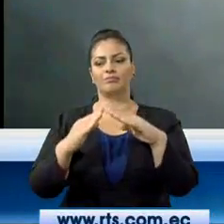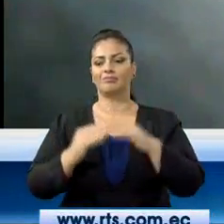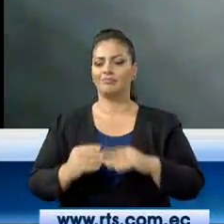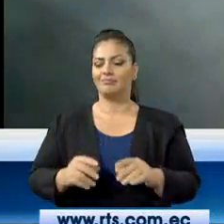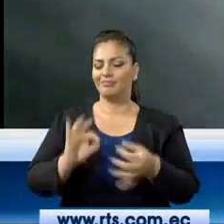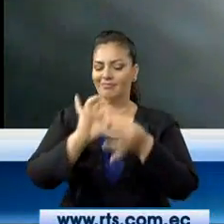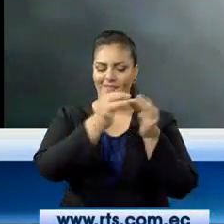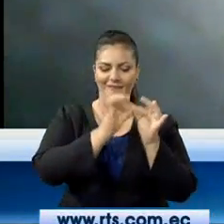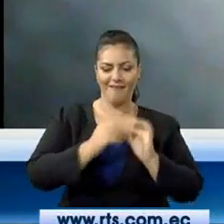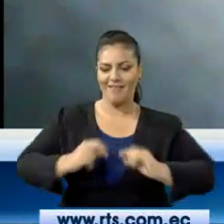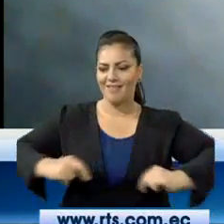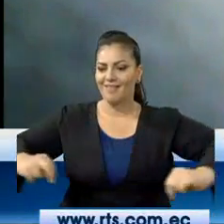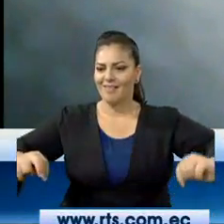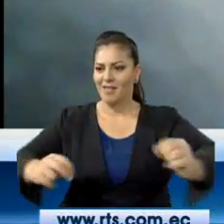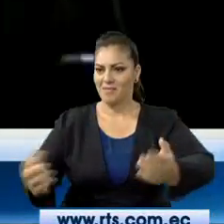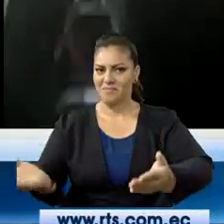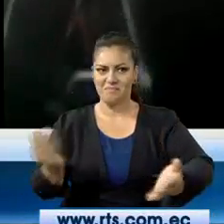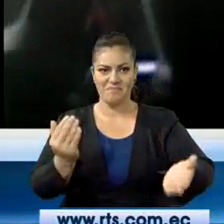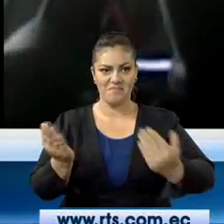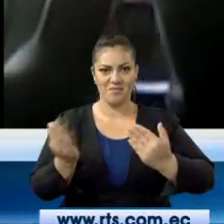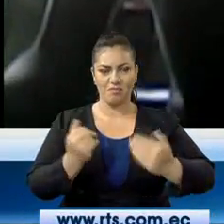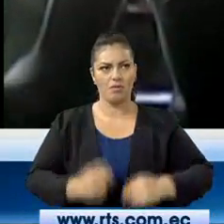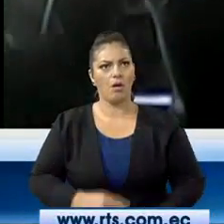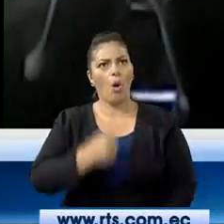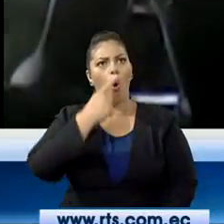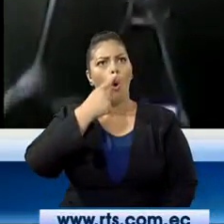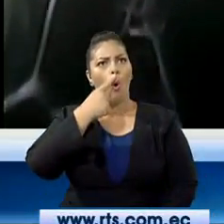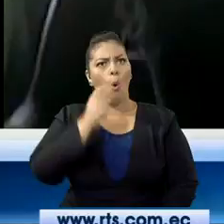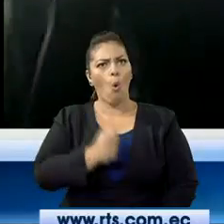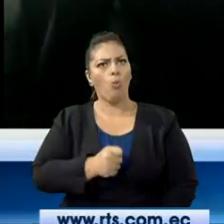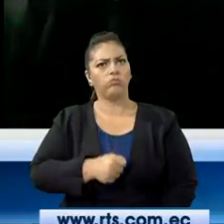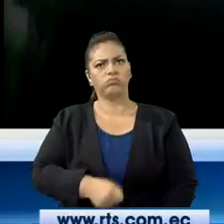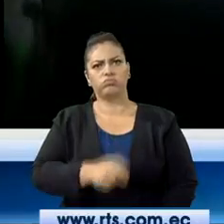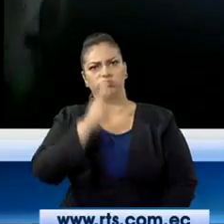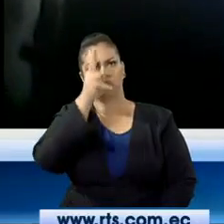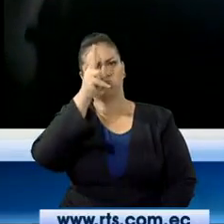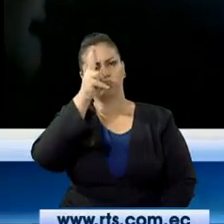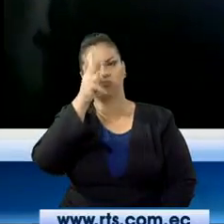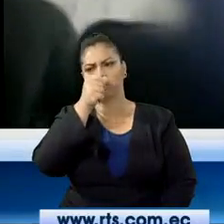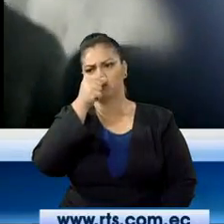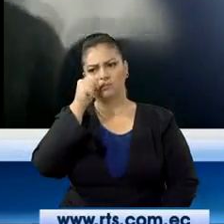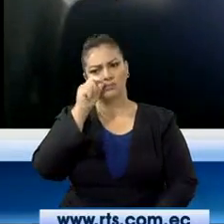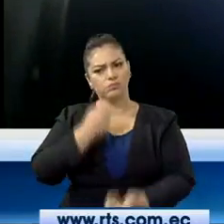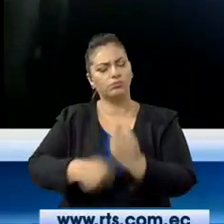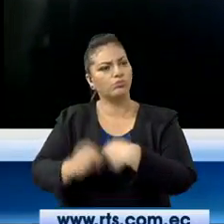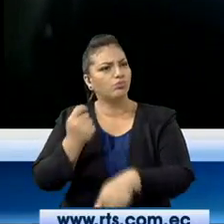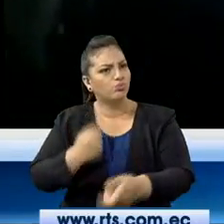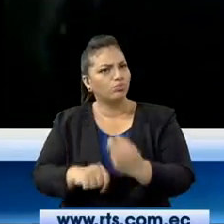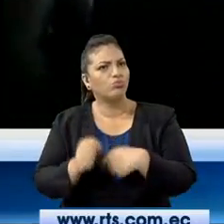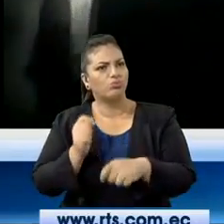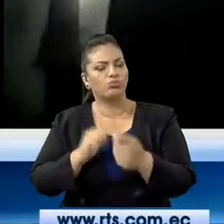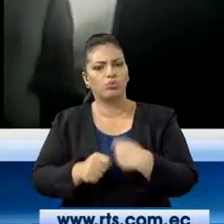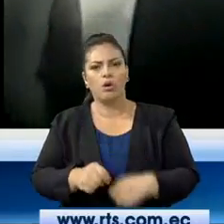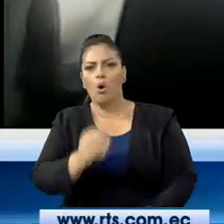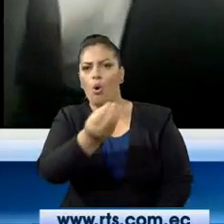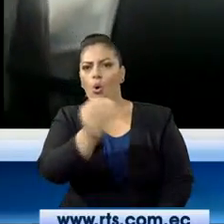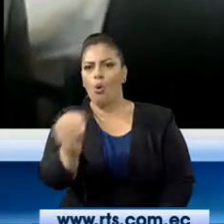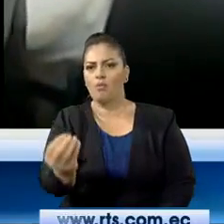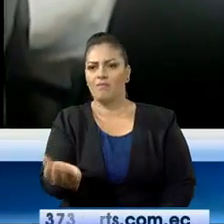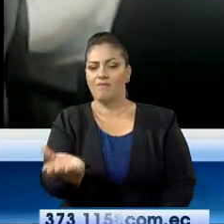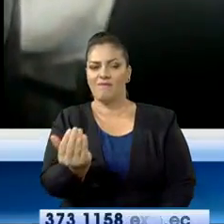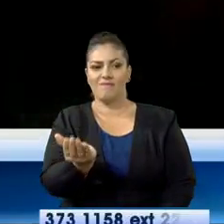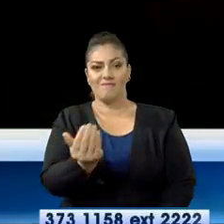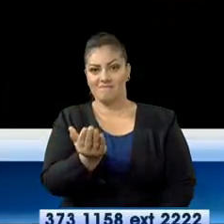las autoridades, a un narcotraficante de drogas que corrompía a jóvenes de la zona en mención. Cada día inventan